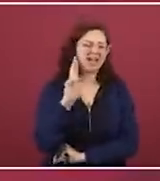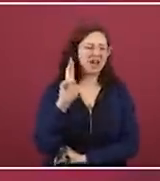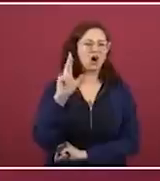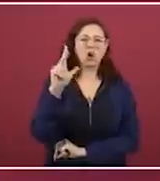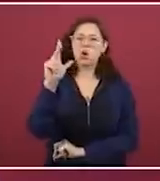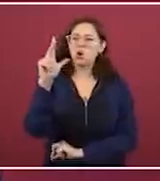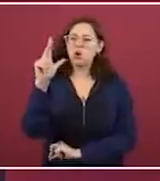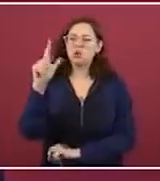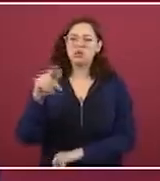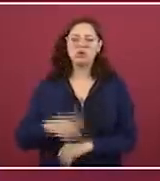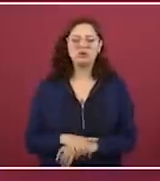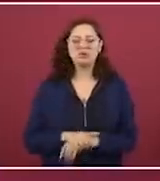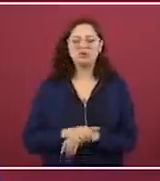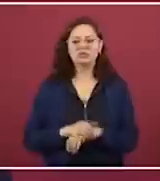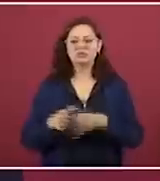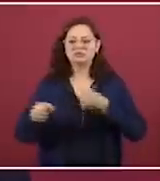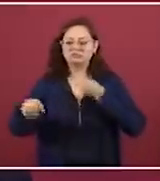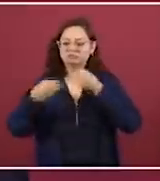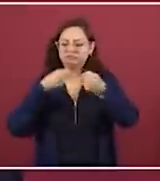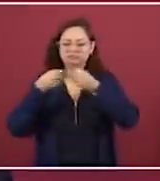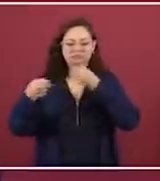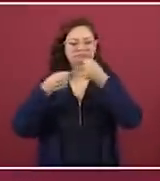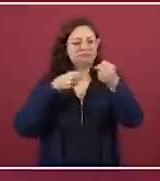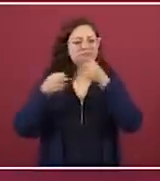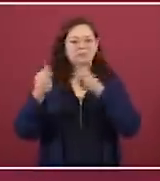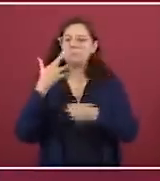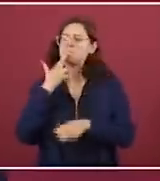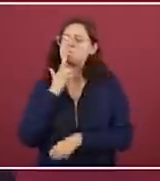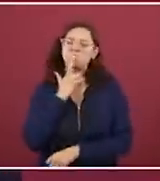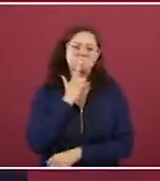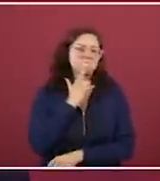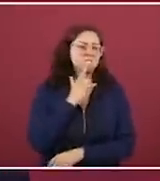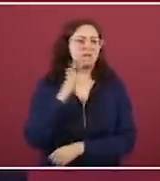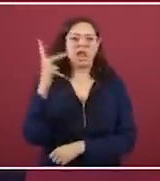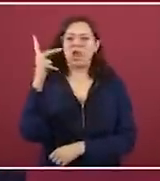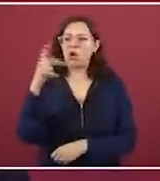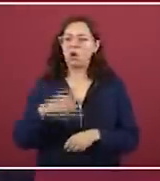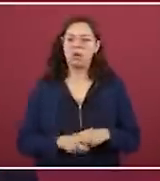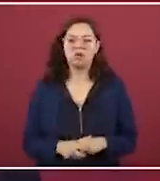la mejor prensa hasta nuestros días.